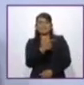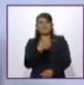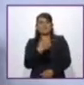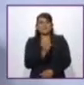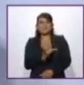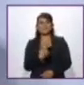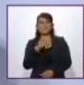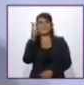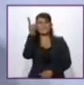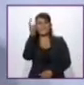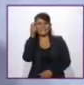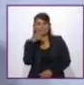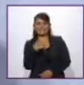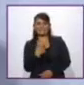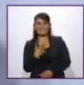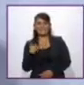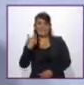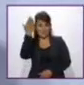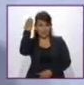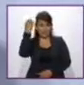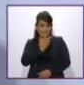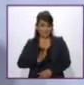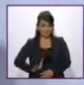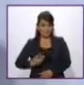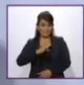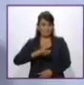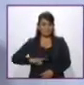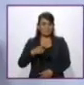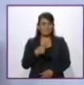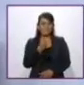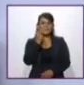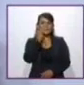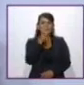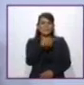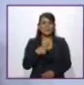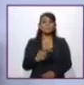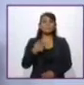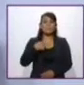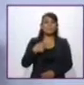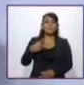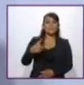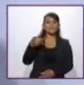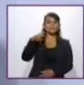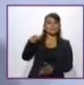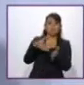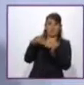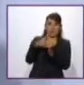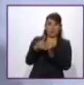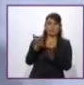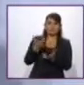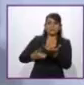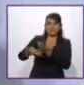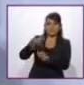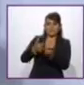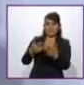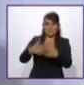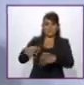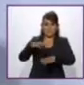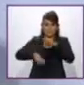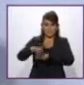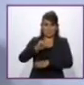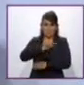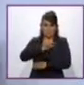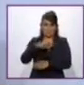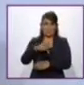Abigail, atrajimos 8,000 millones de inversión en inversión privada. Se hicieron 7 empresas por